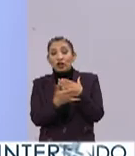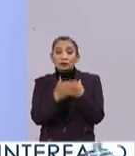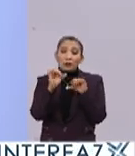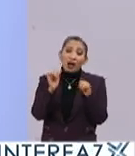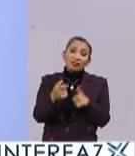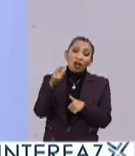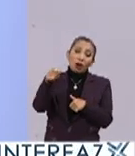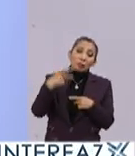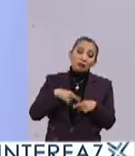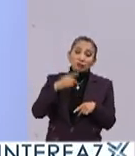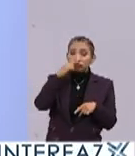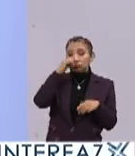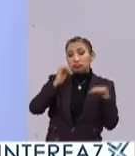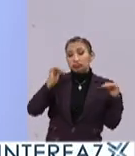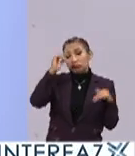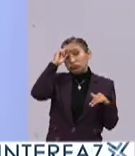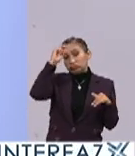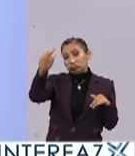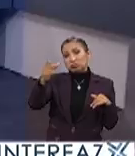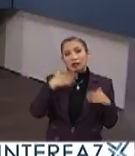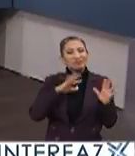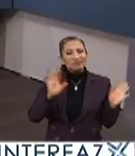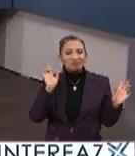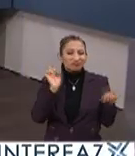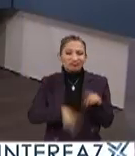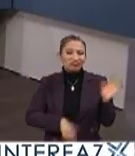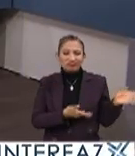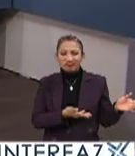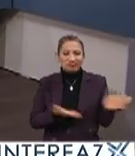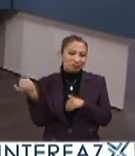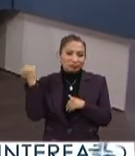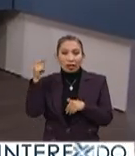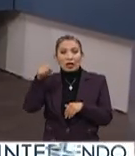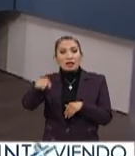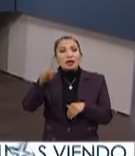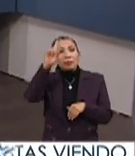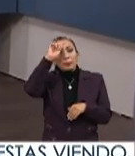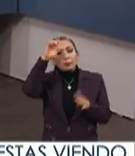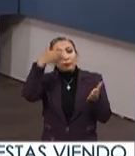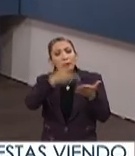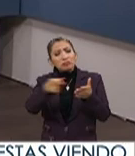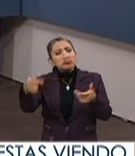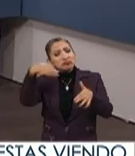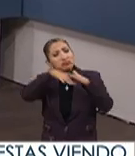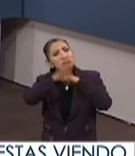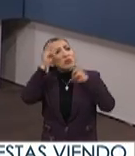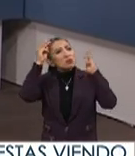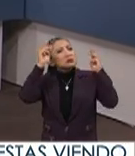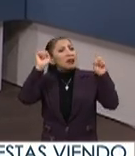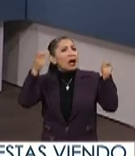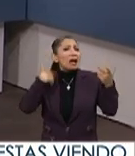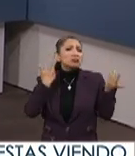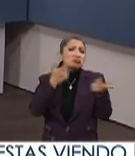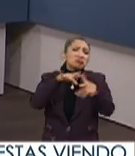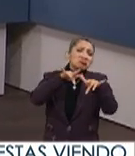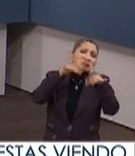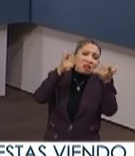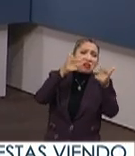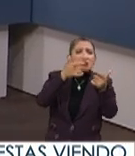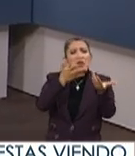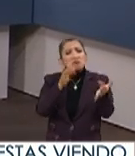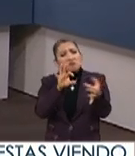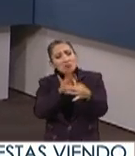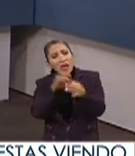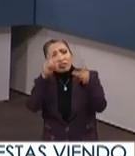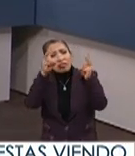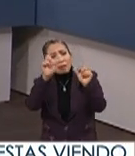tiene que ver con personas eruditas, dinamitar eso y tener la propuesta de que estar en un museo es una cuestión de ligereza, ¿no?